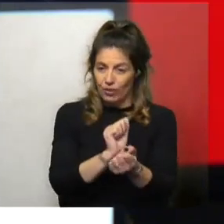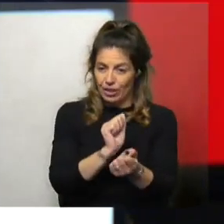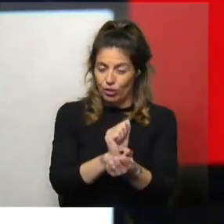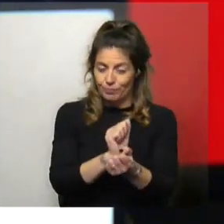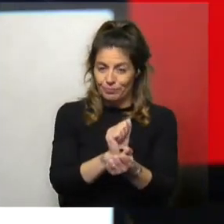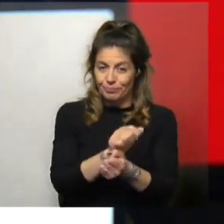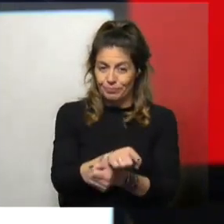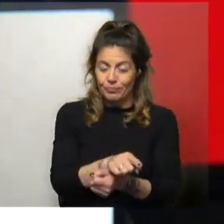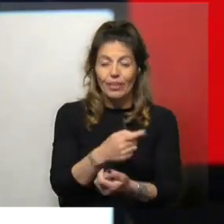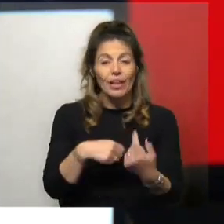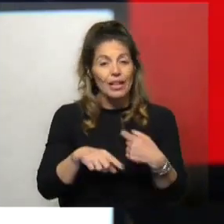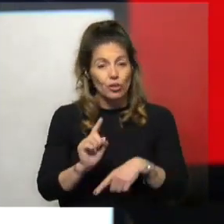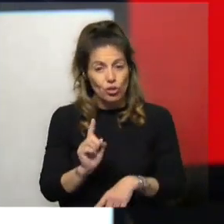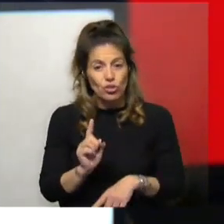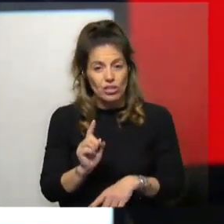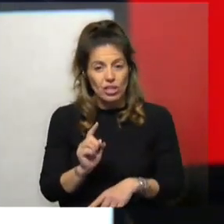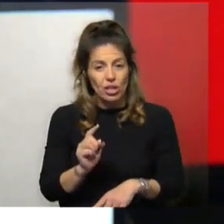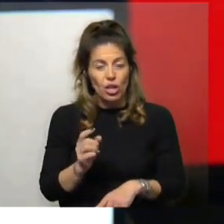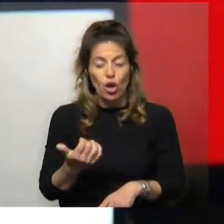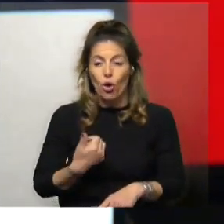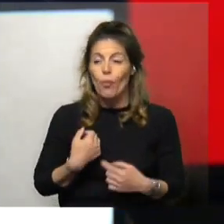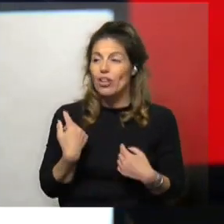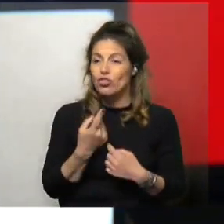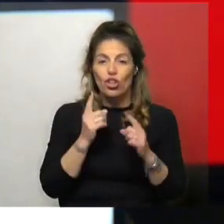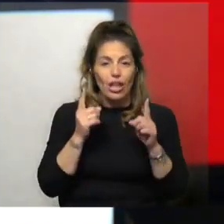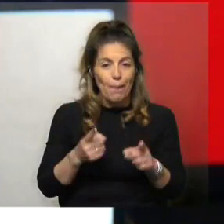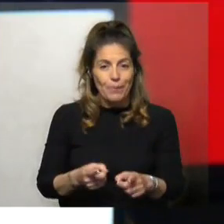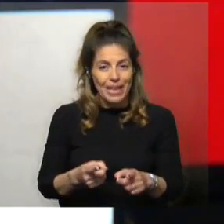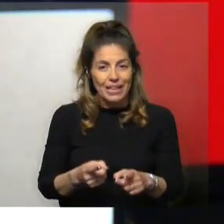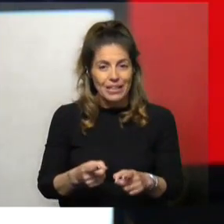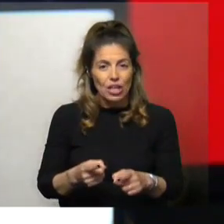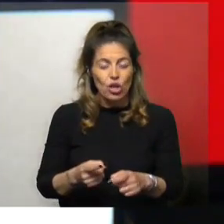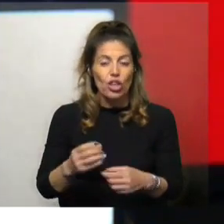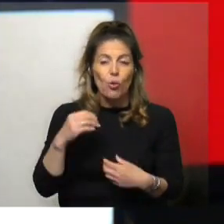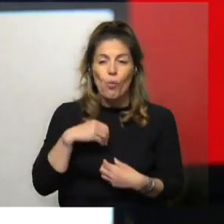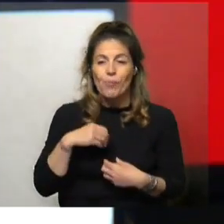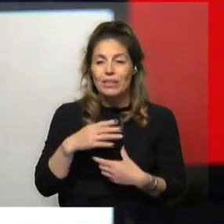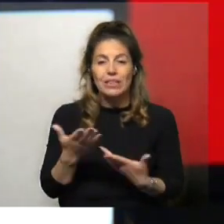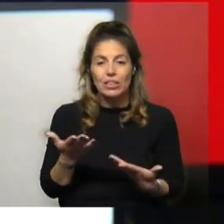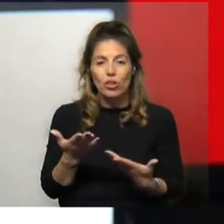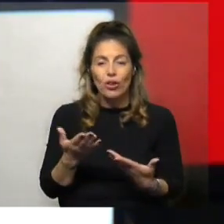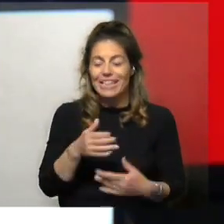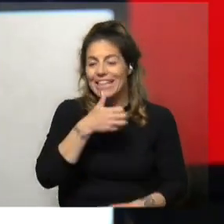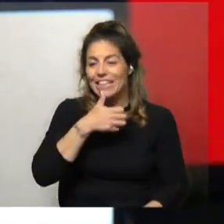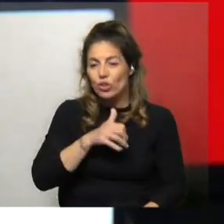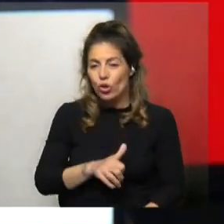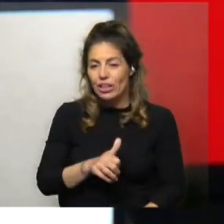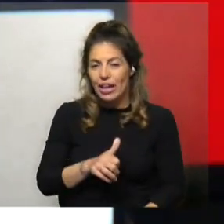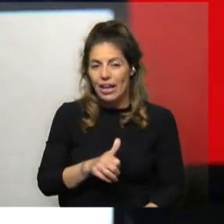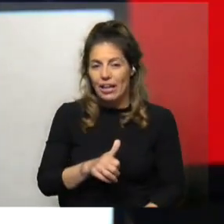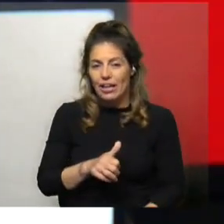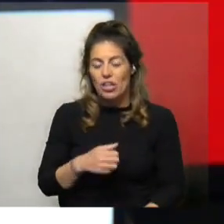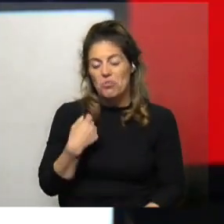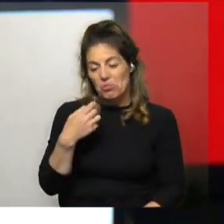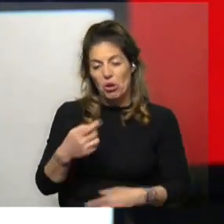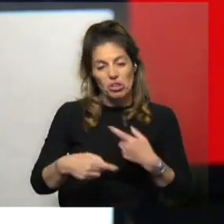entonces este como a nosotros también nos quedó un poco oculta de nosotros mismos esta historia transcurri